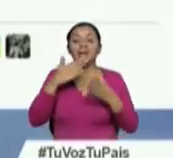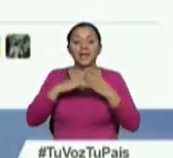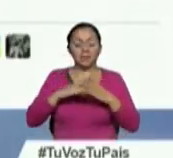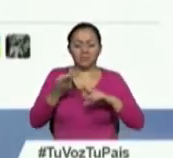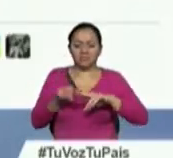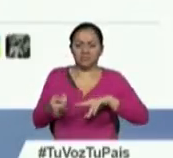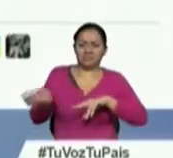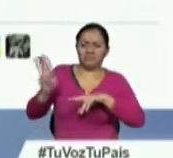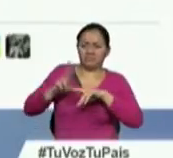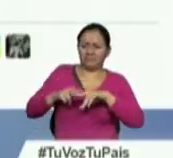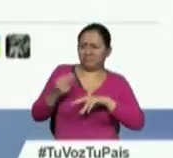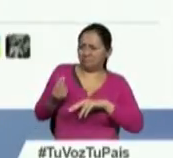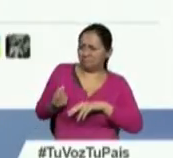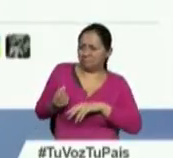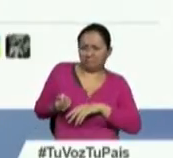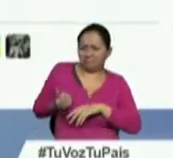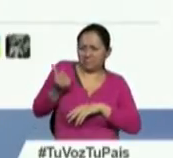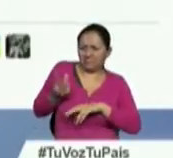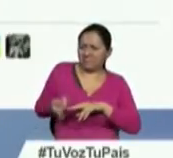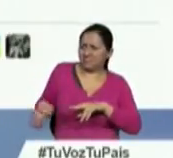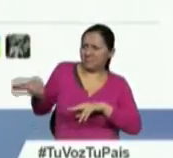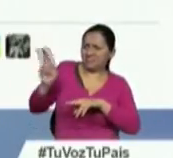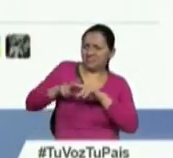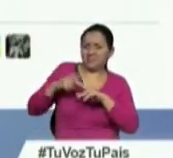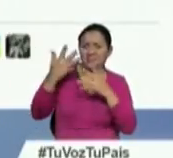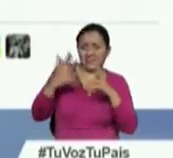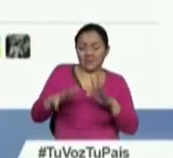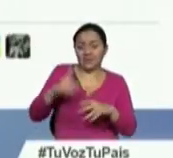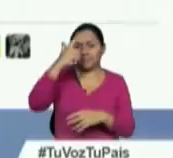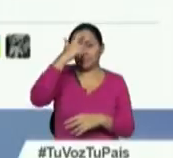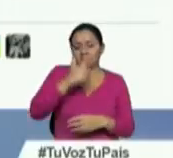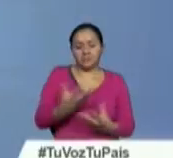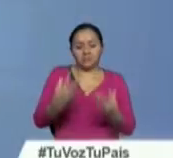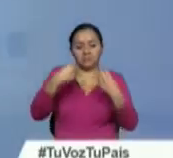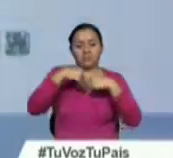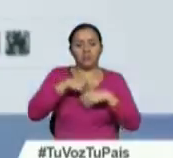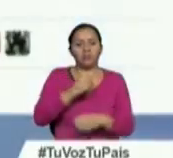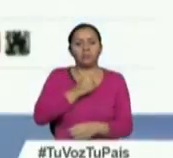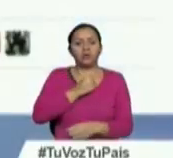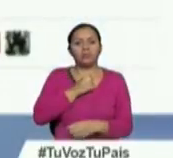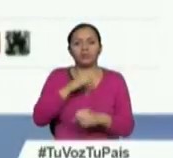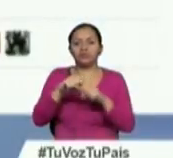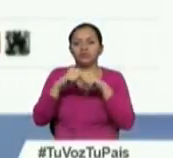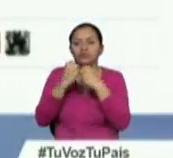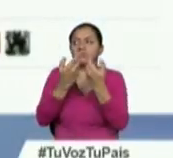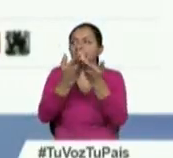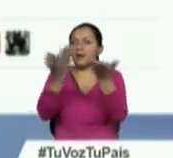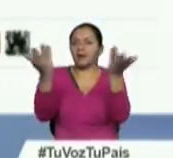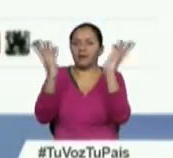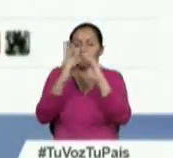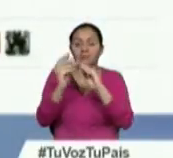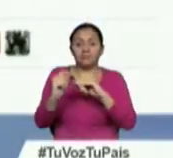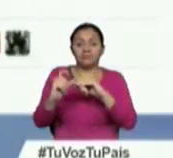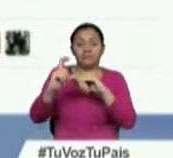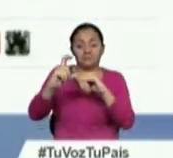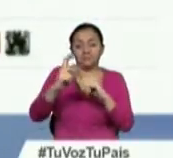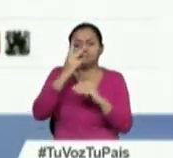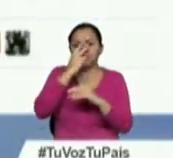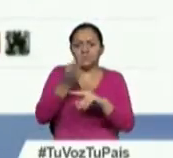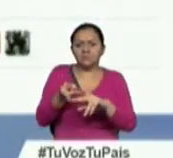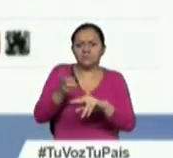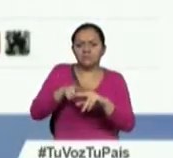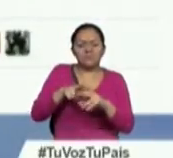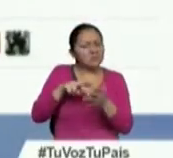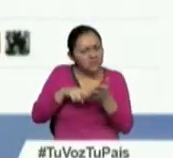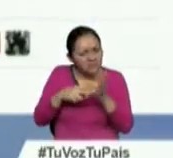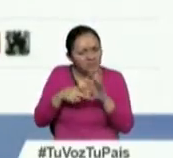tan rápido de valor por la obra pública, el vendedor se está apropiando de recursos sociales. Si aumentó tan solo por especulación, se